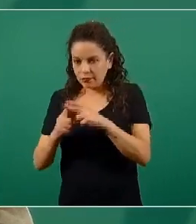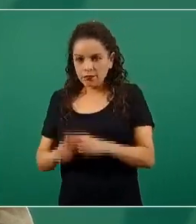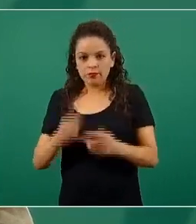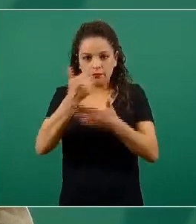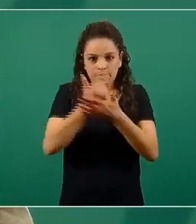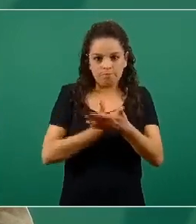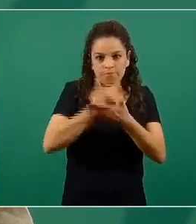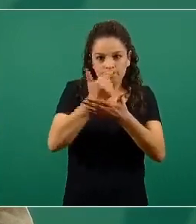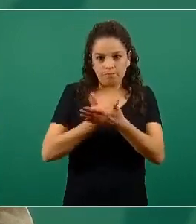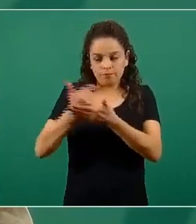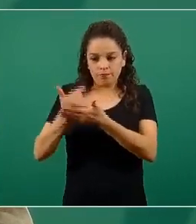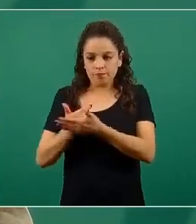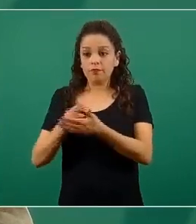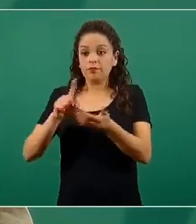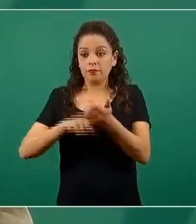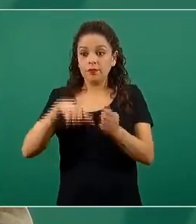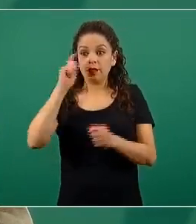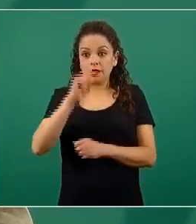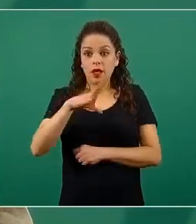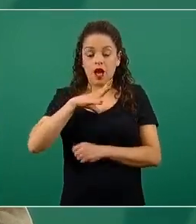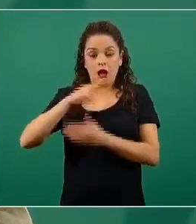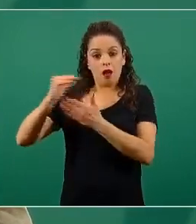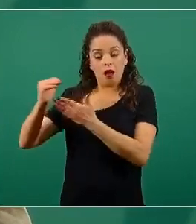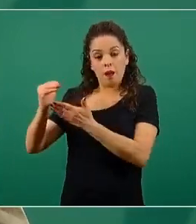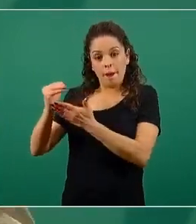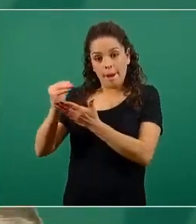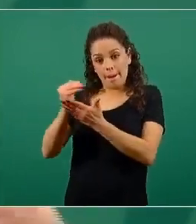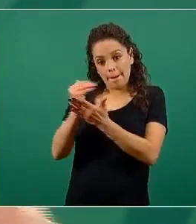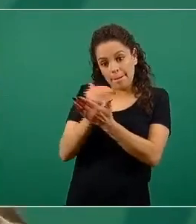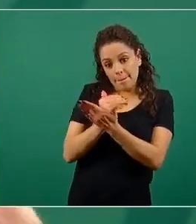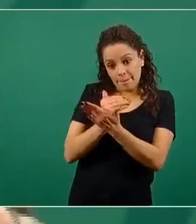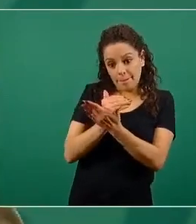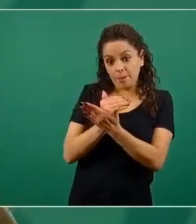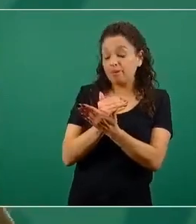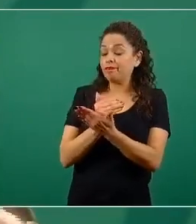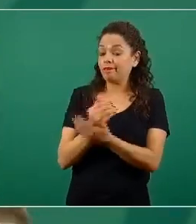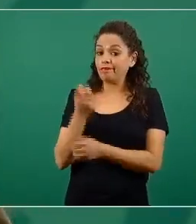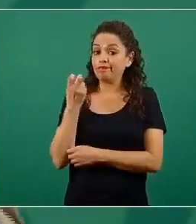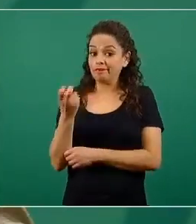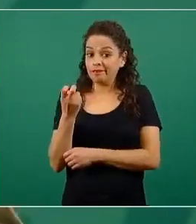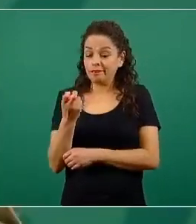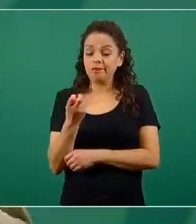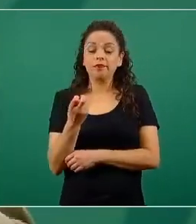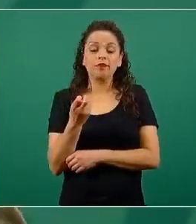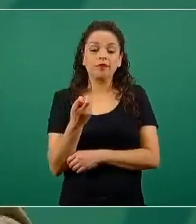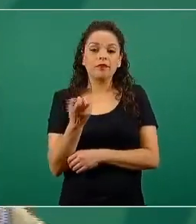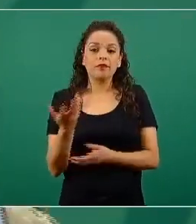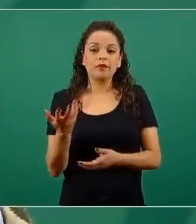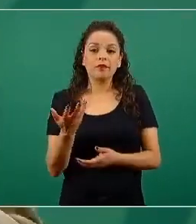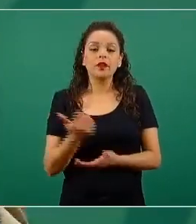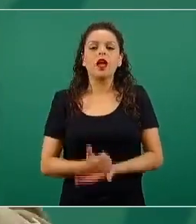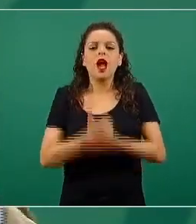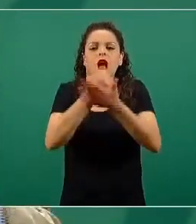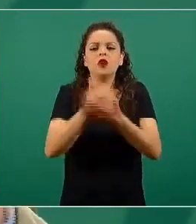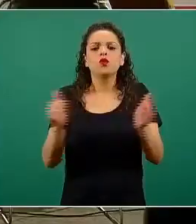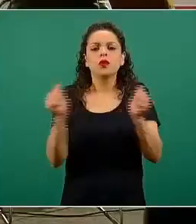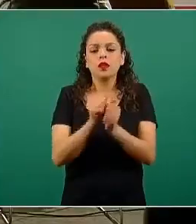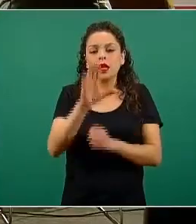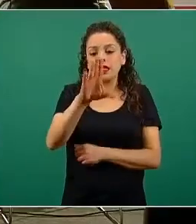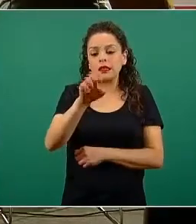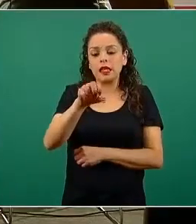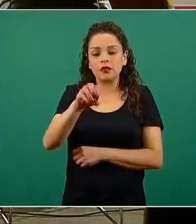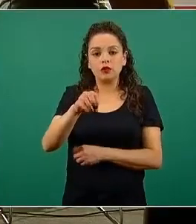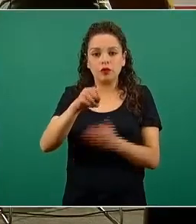esta disminución, y tuvimos que, con base en el censo, porque el censo es un censo vivo que